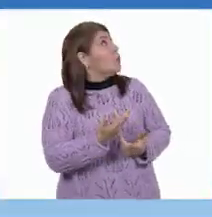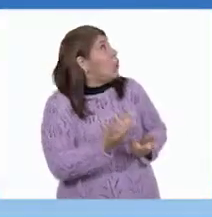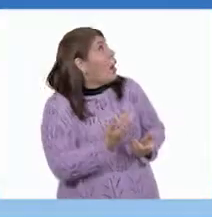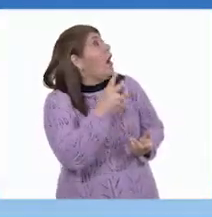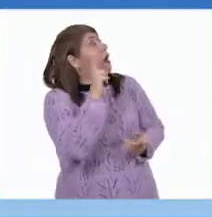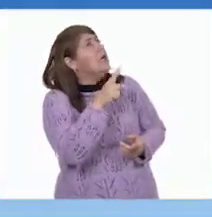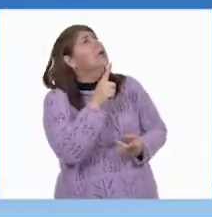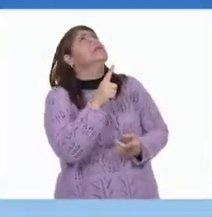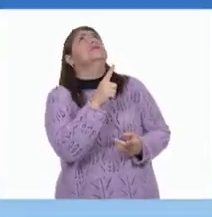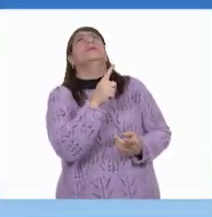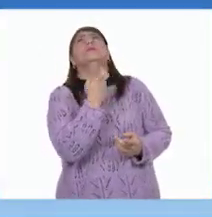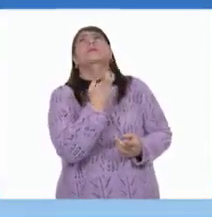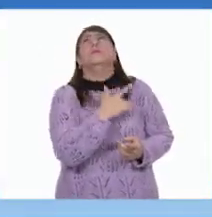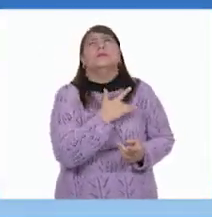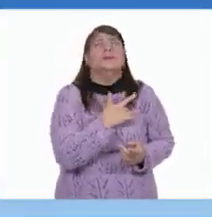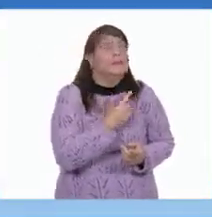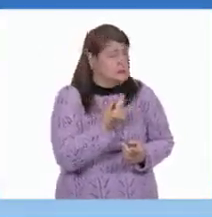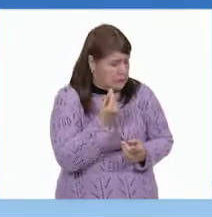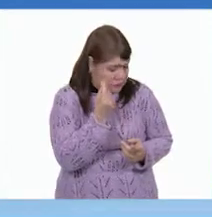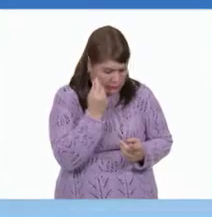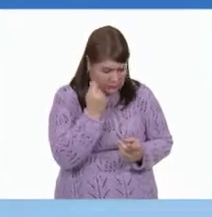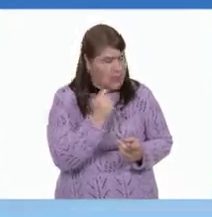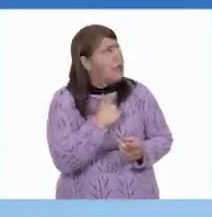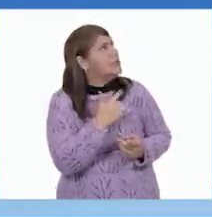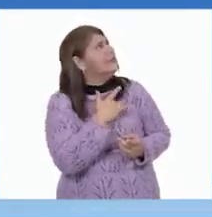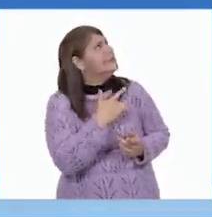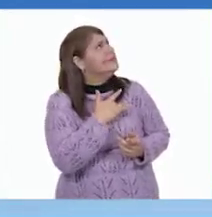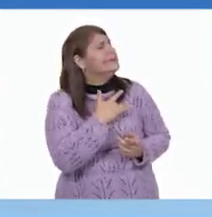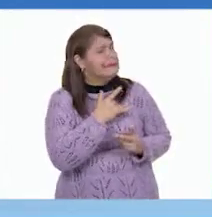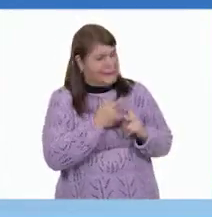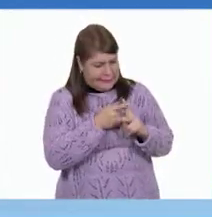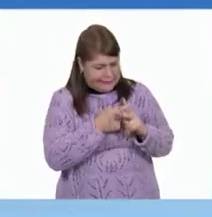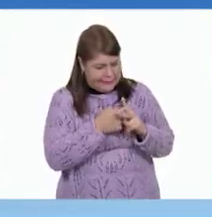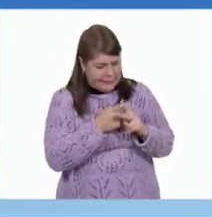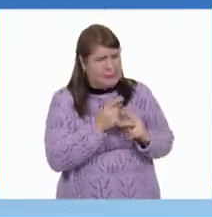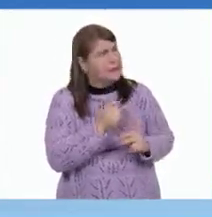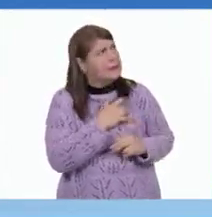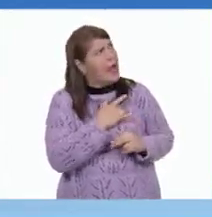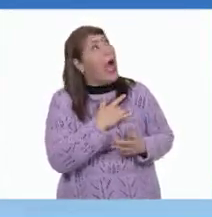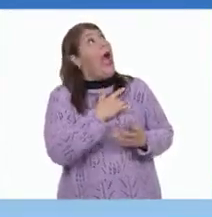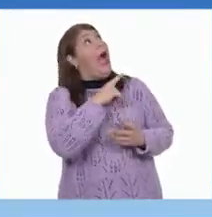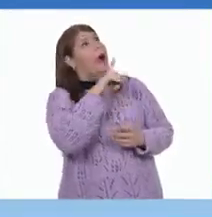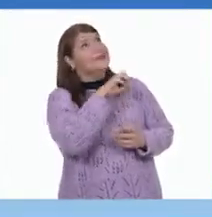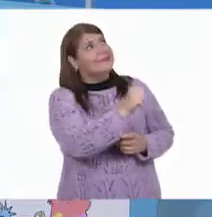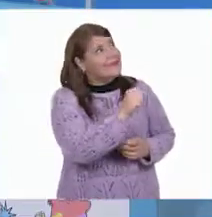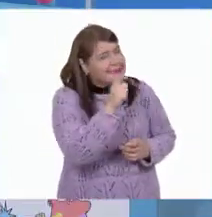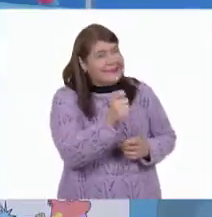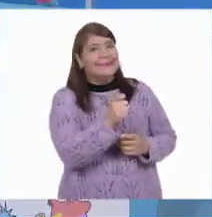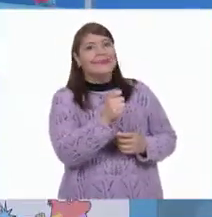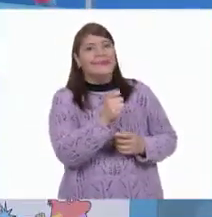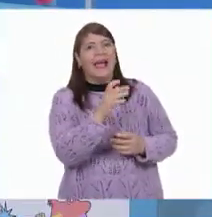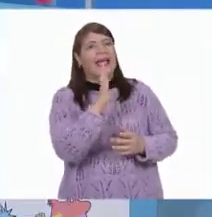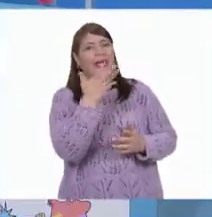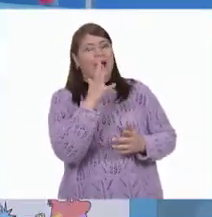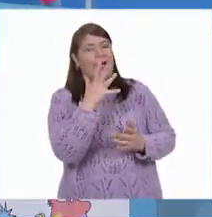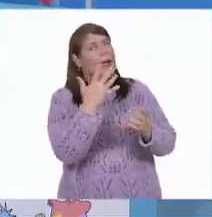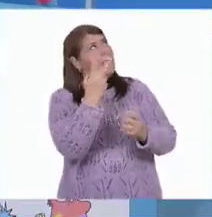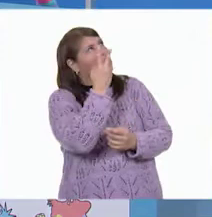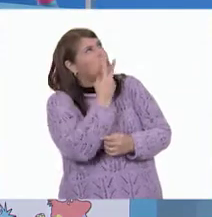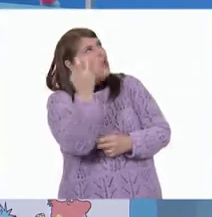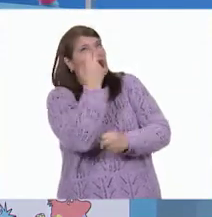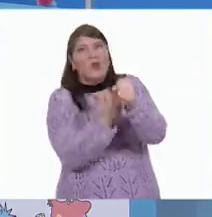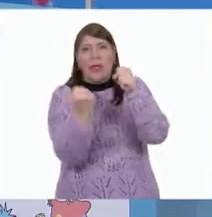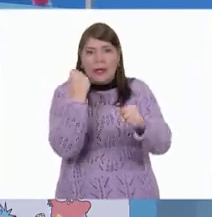eso tiene... A ver, espéreme, déjame hago cuentas. ¡Sí! Como 200